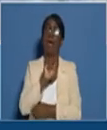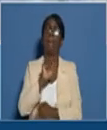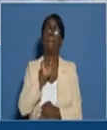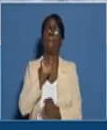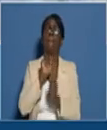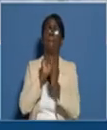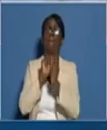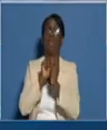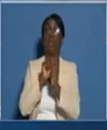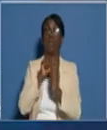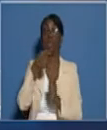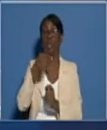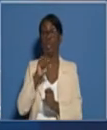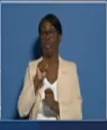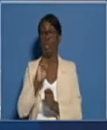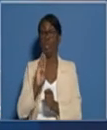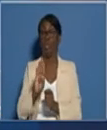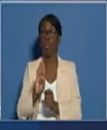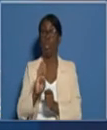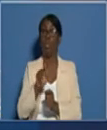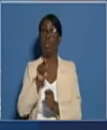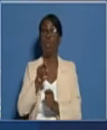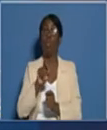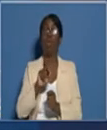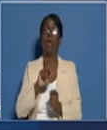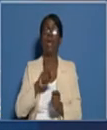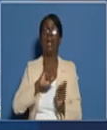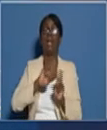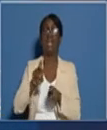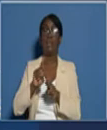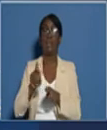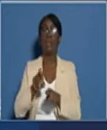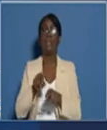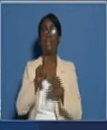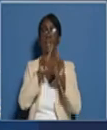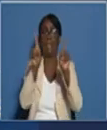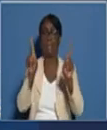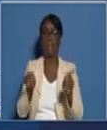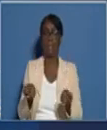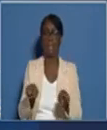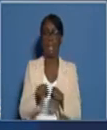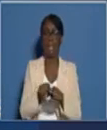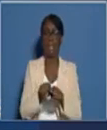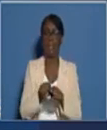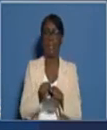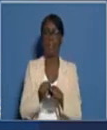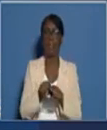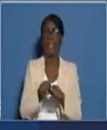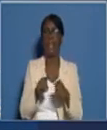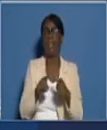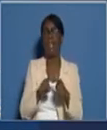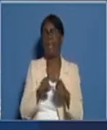sara.innovacion.gob.pa y este algoritmo le va a dar respuesta de inmediato. Ahí está en pantalla. También hay una línea